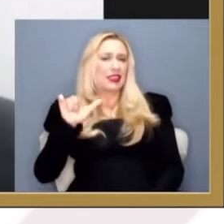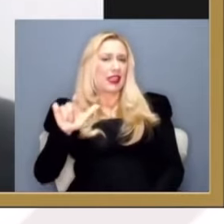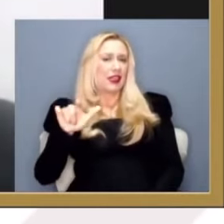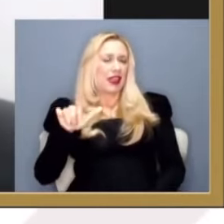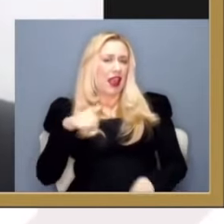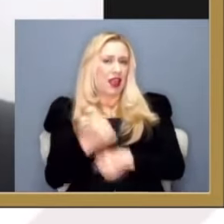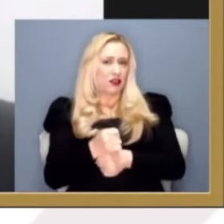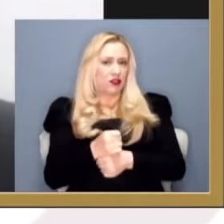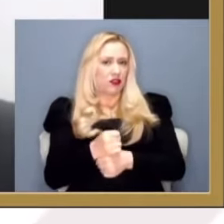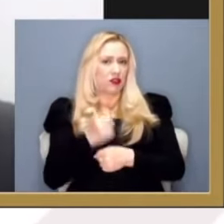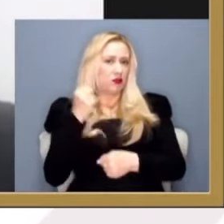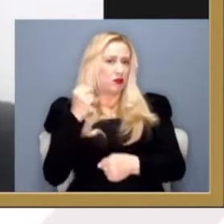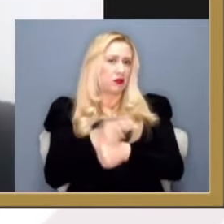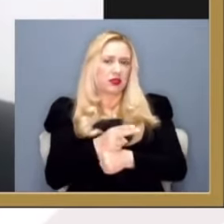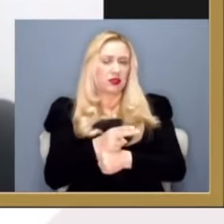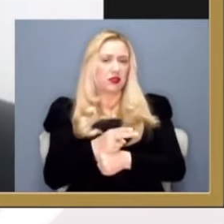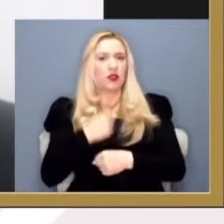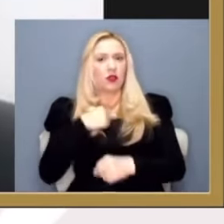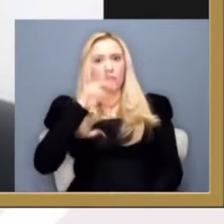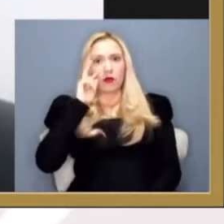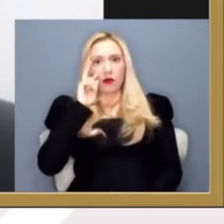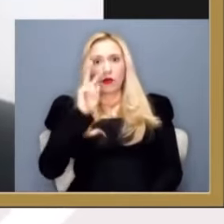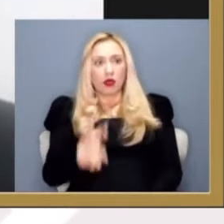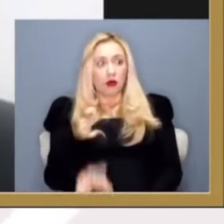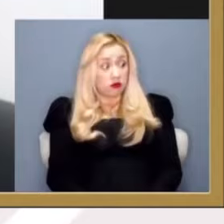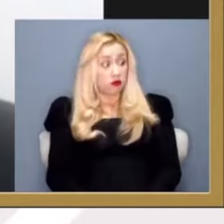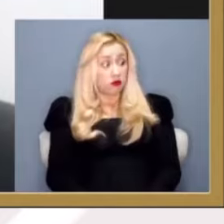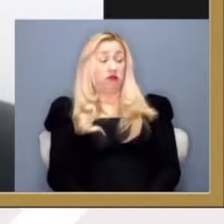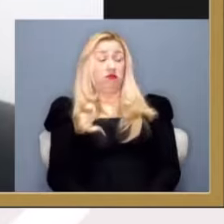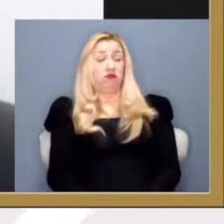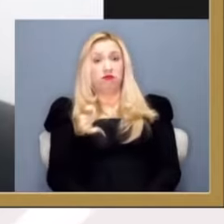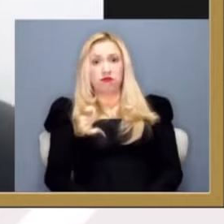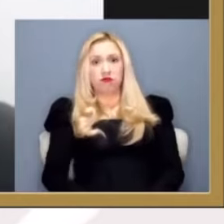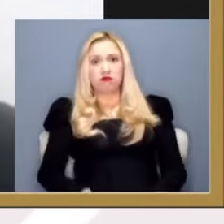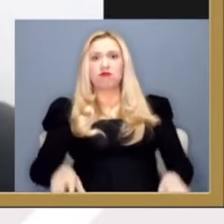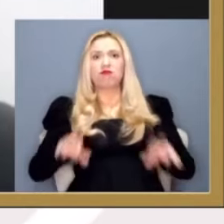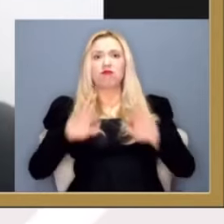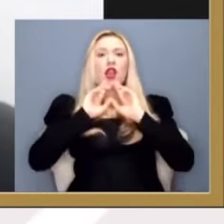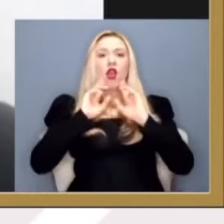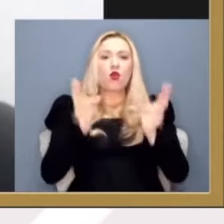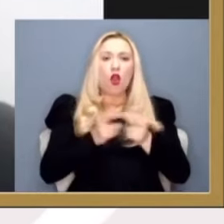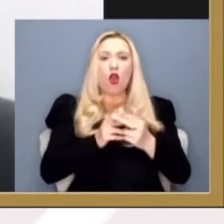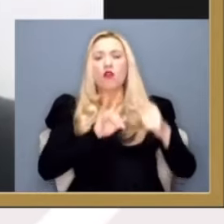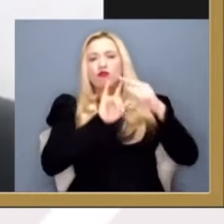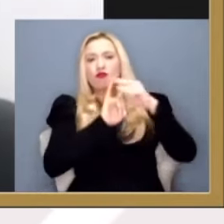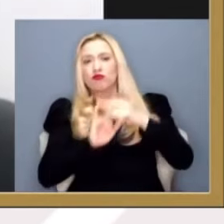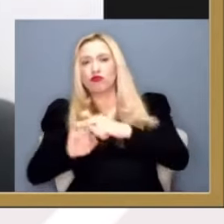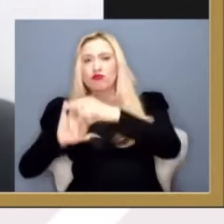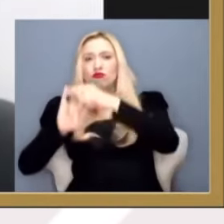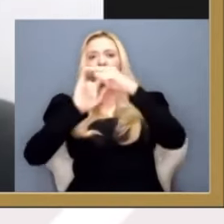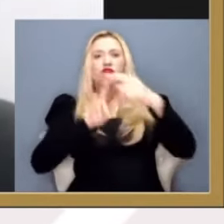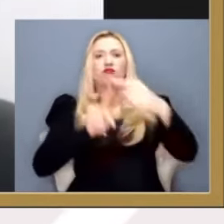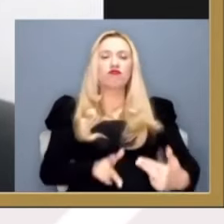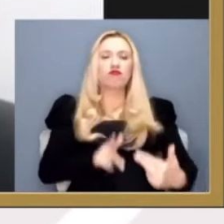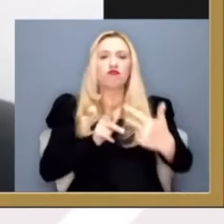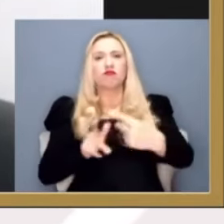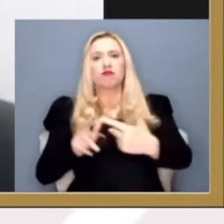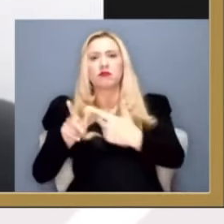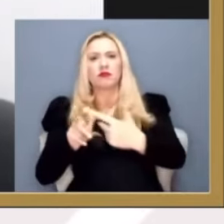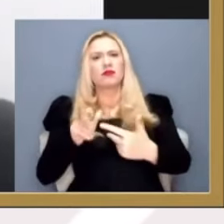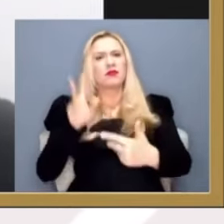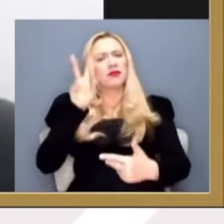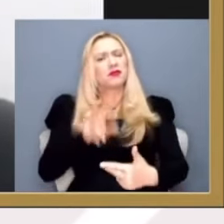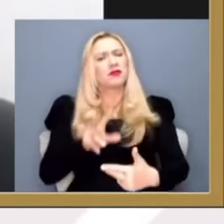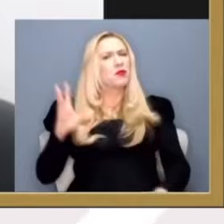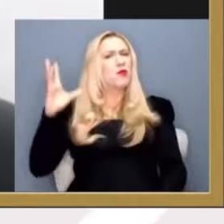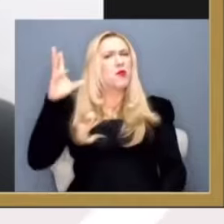impresionante en el que empezaron a hacer estas reuniones online y se hizo una red tan bonita